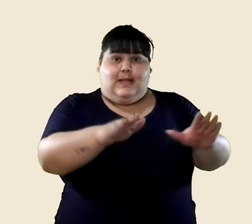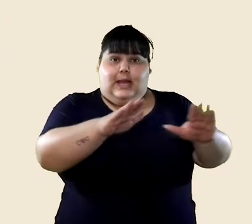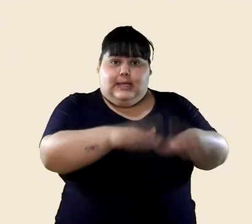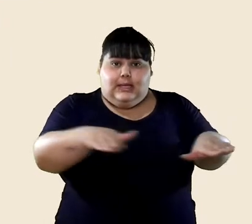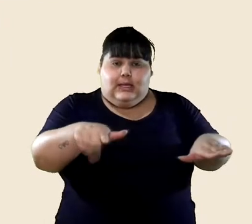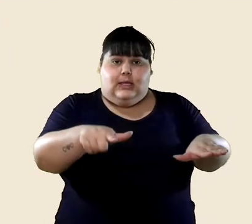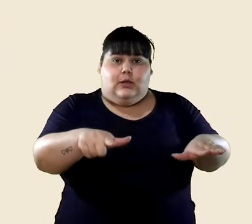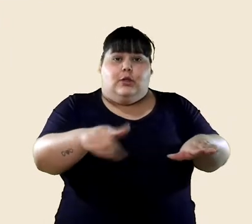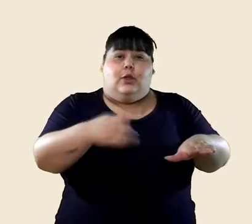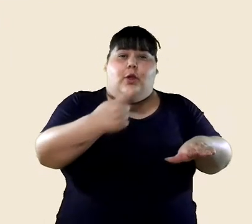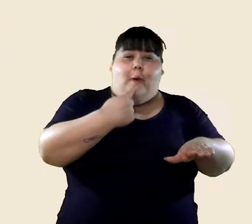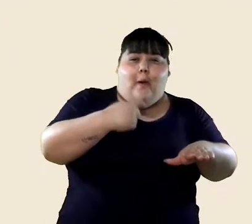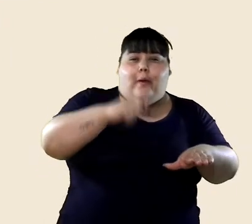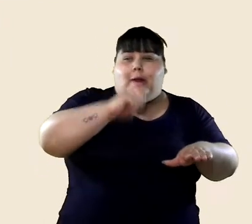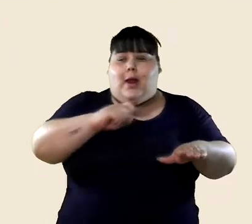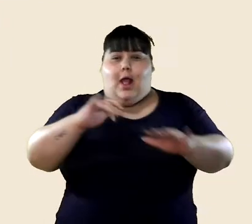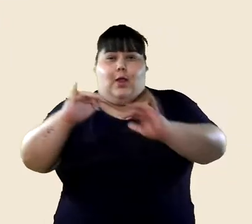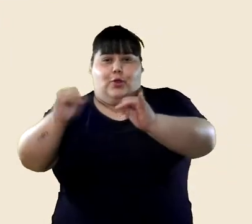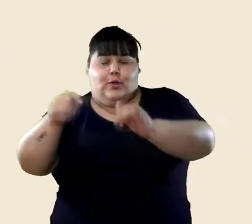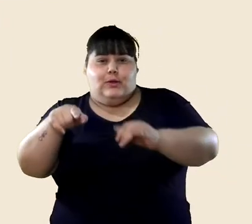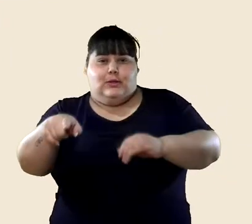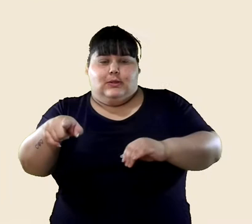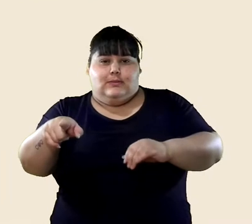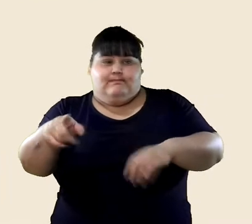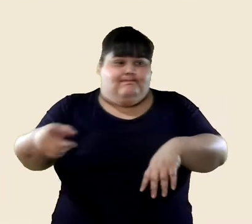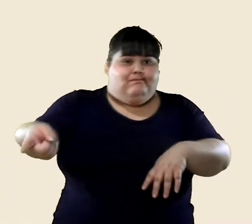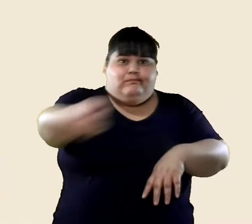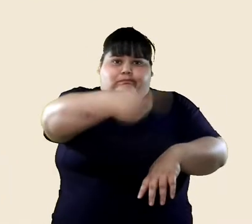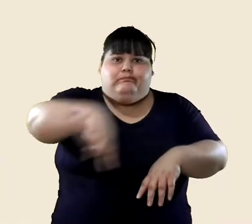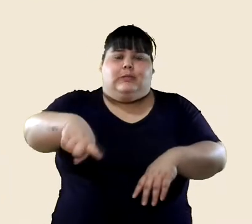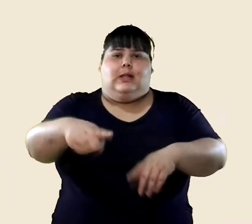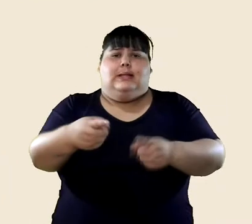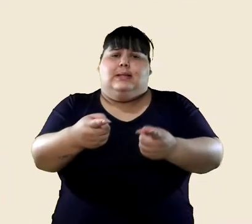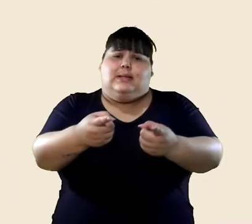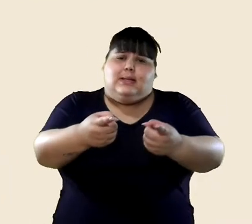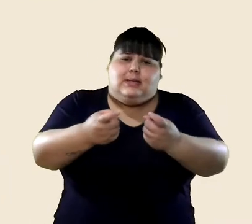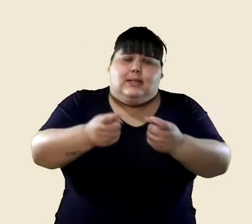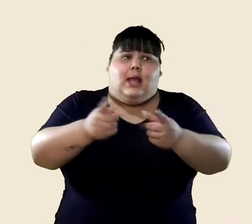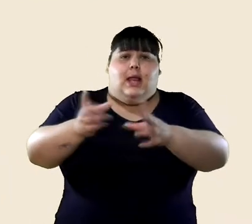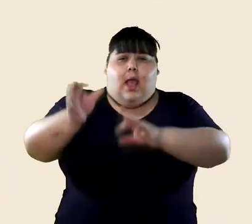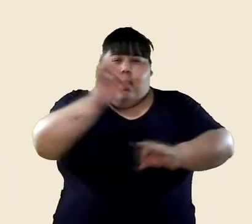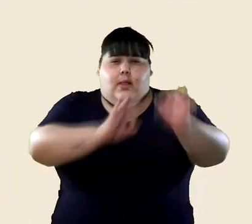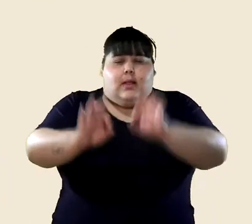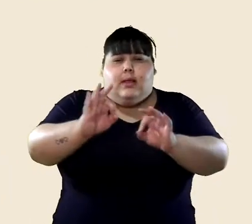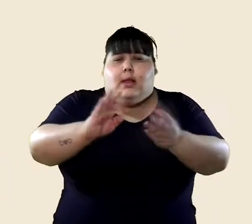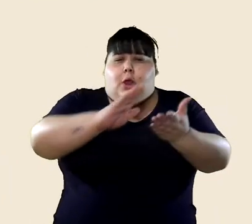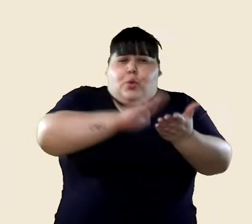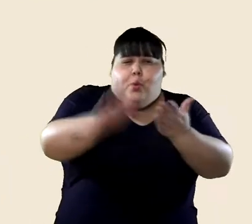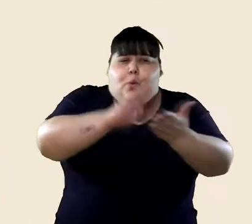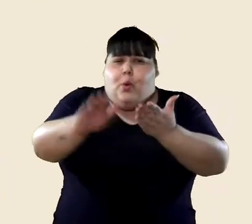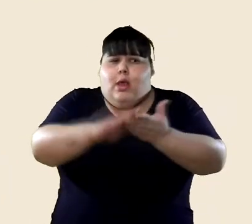niños y niñas, los adolescentes que necesitan de otros recursos y necesitan de más